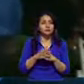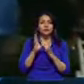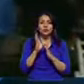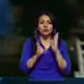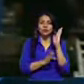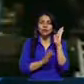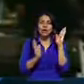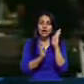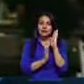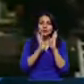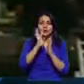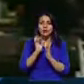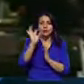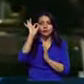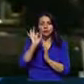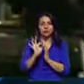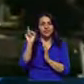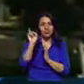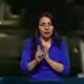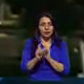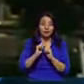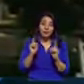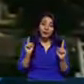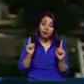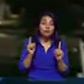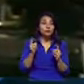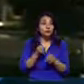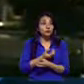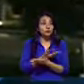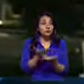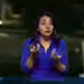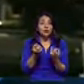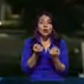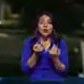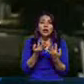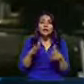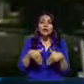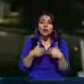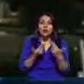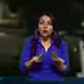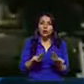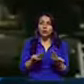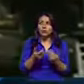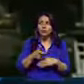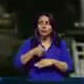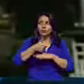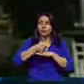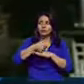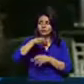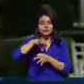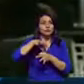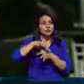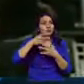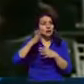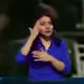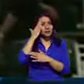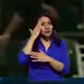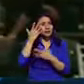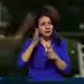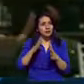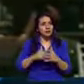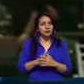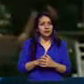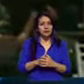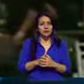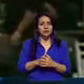Constitución, que es ese 40%. En ese sentido, dar a conocer un conteo rápido, la autoridad electoral creo que sería irresponsable. Lo que hicimos es dar